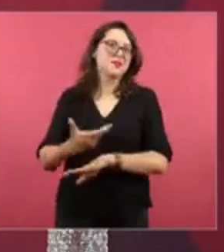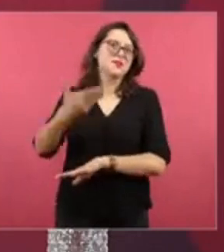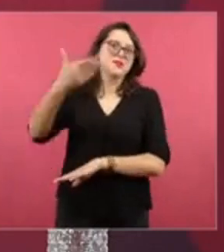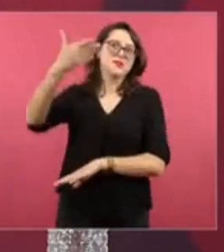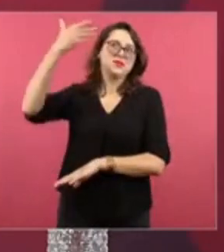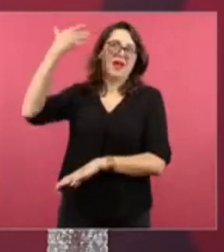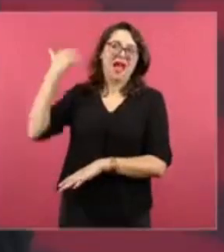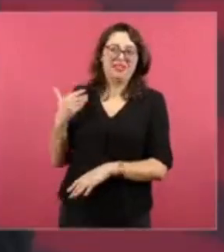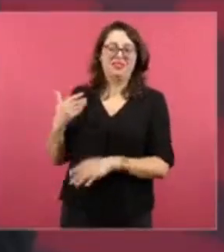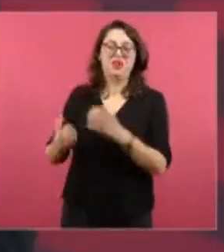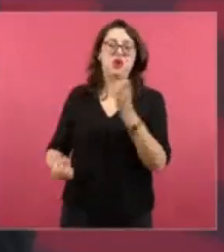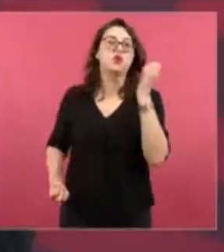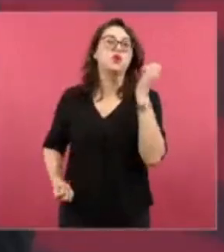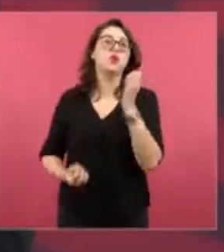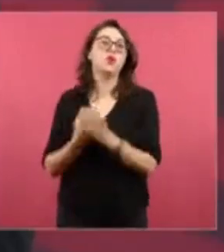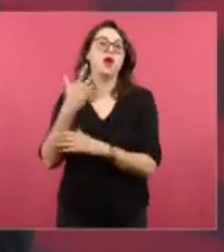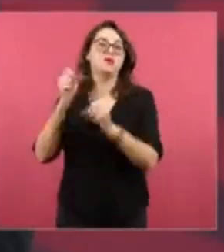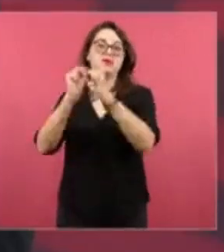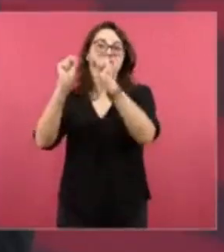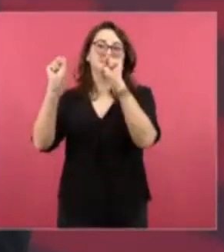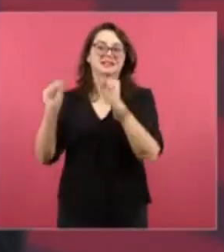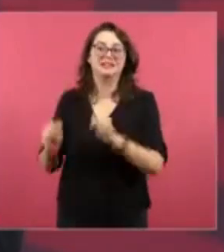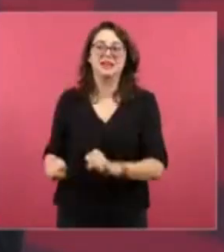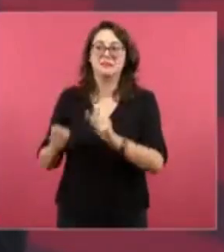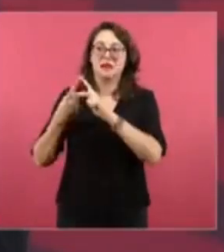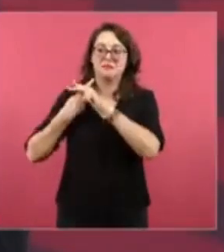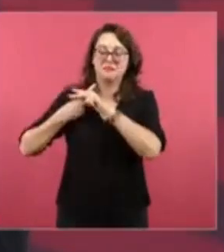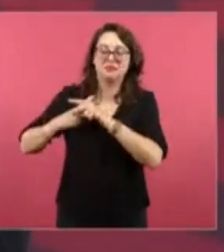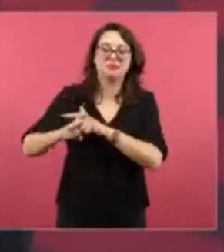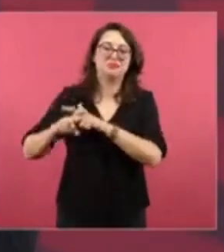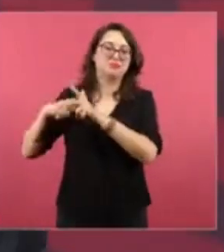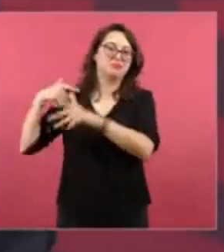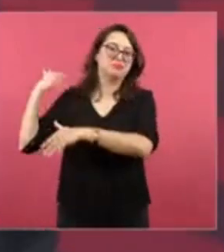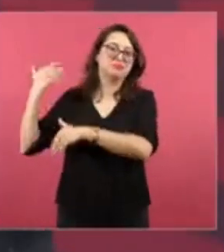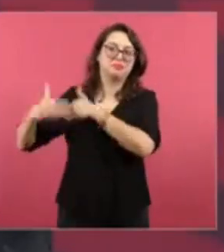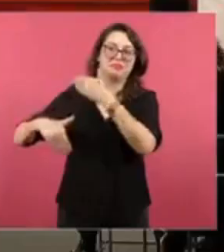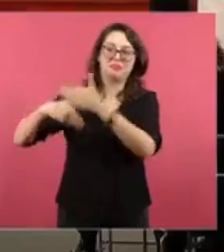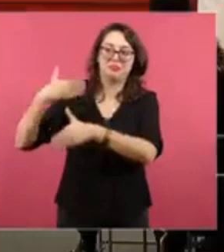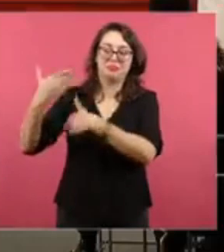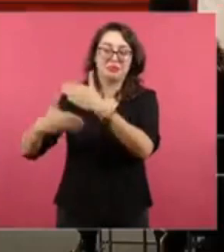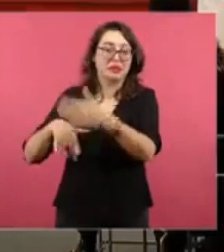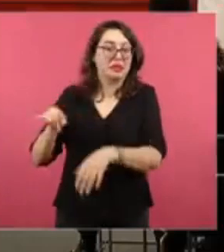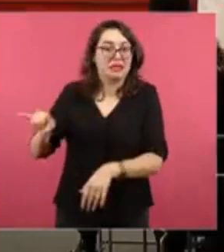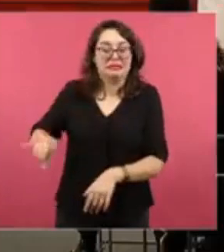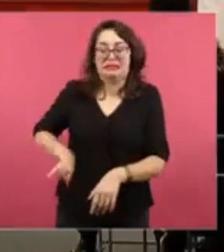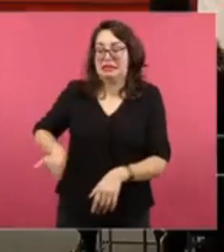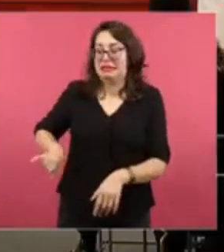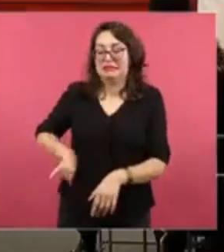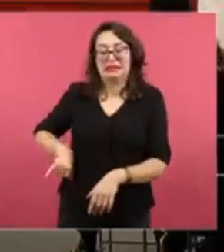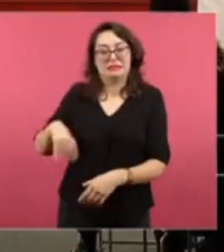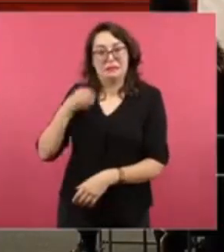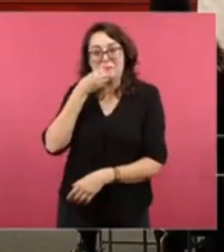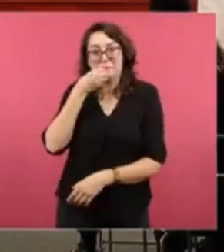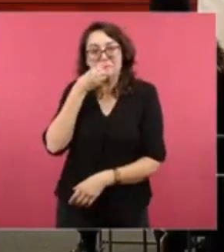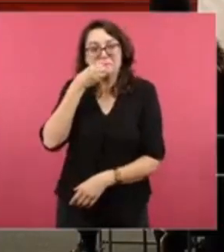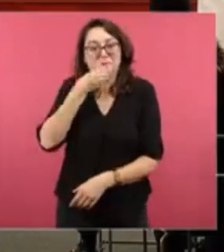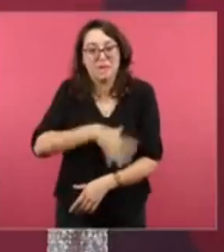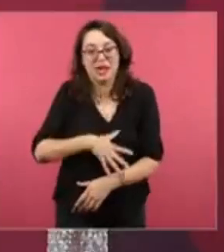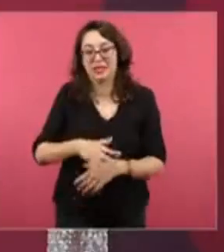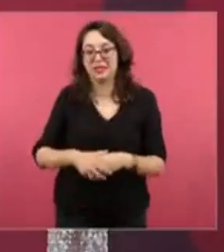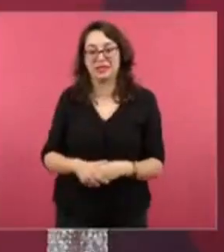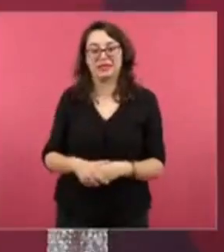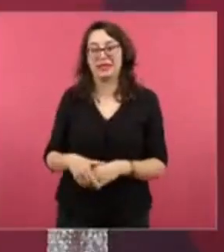familia, un proceso de construcción colectiva tan interesante, tan de construcción desde abajo, que ellos